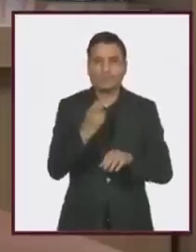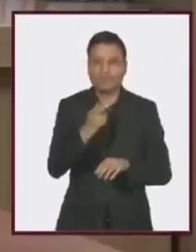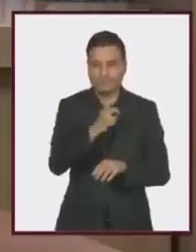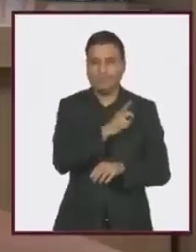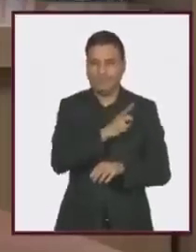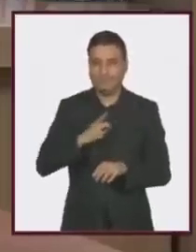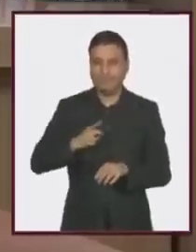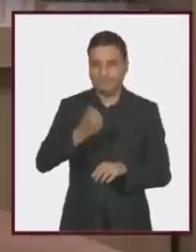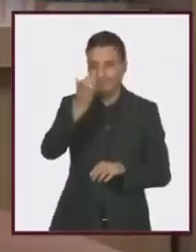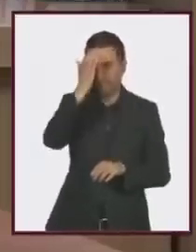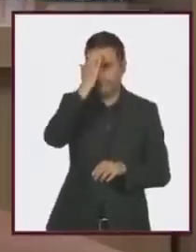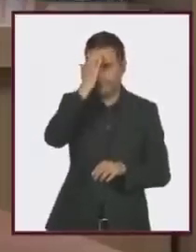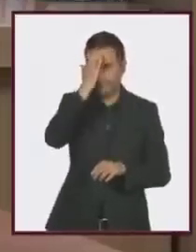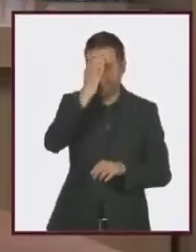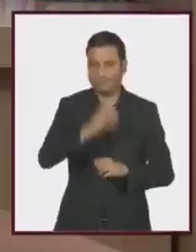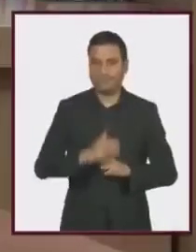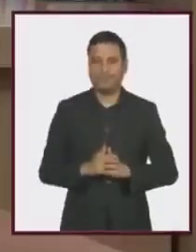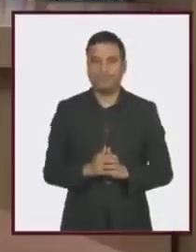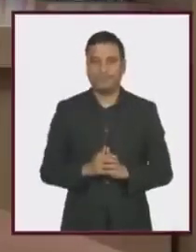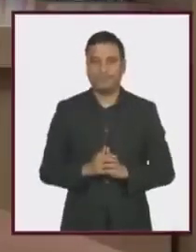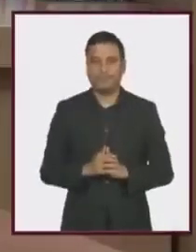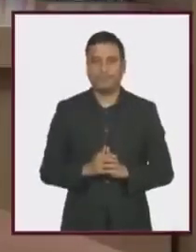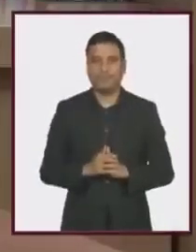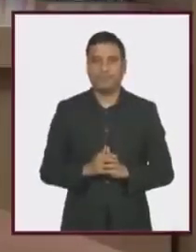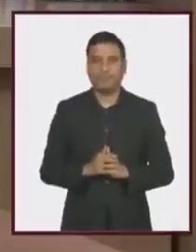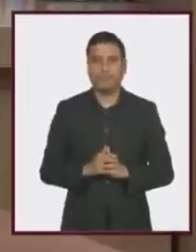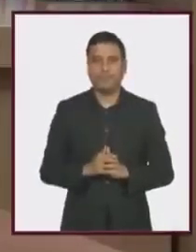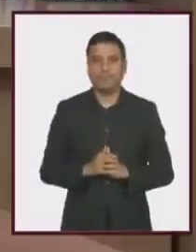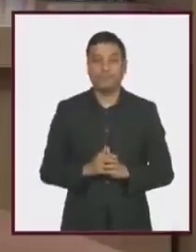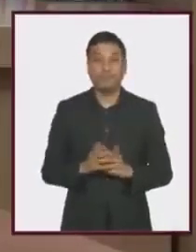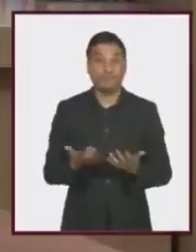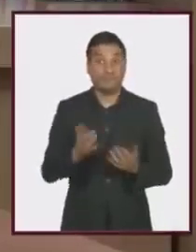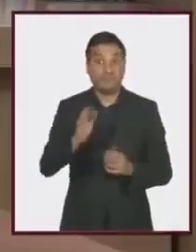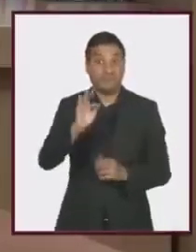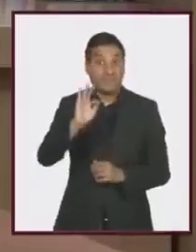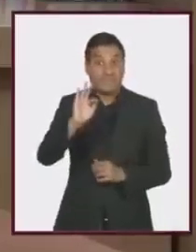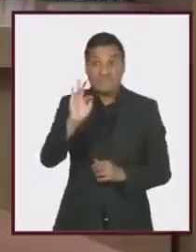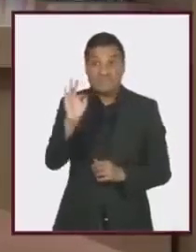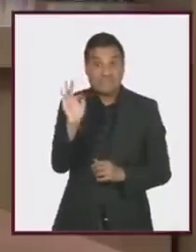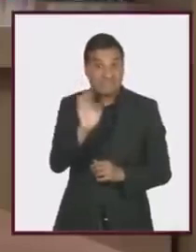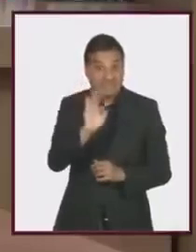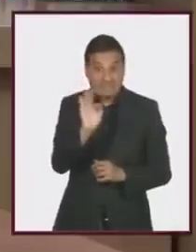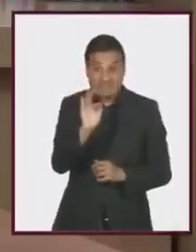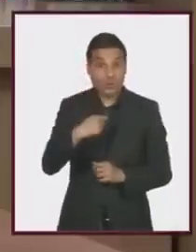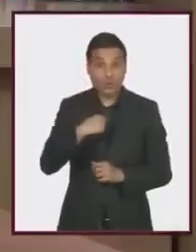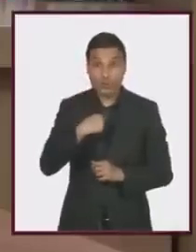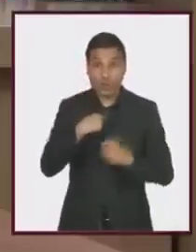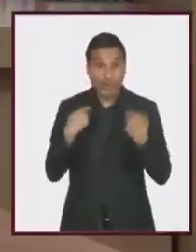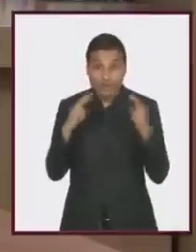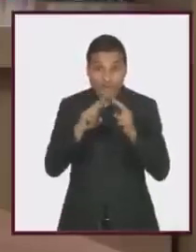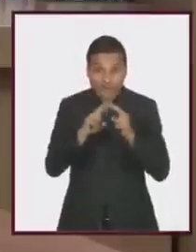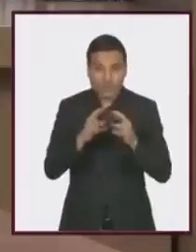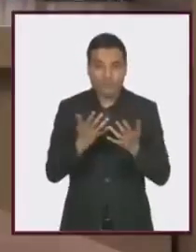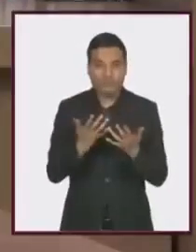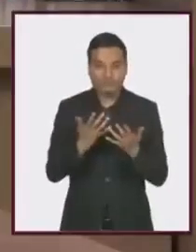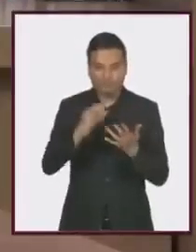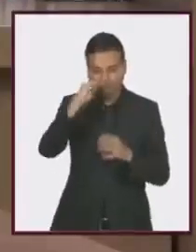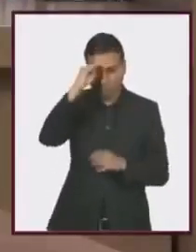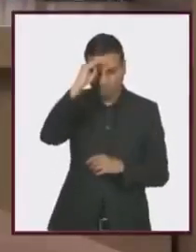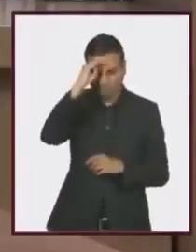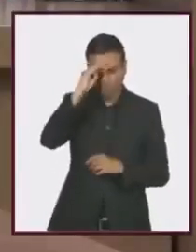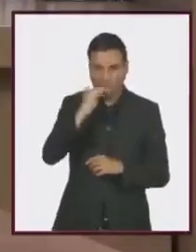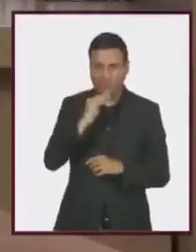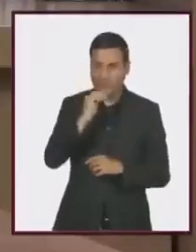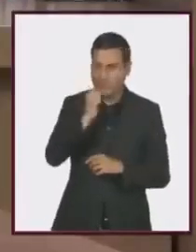educación secundaria. Si nosotros no nos preguntamos como docentes qué tipo de ciudadano es el que